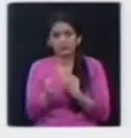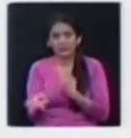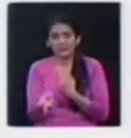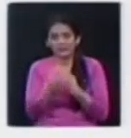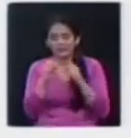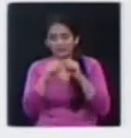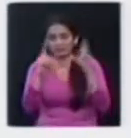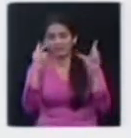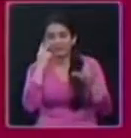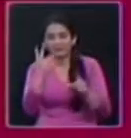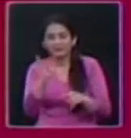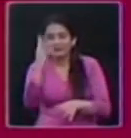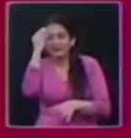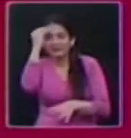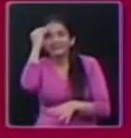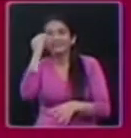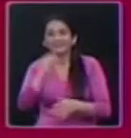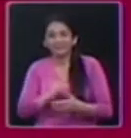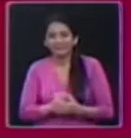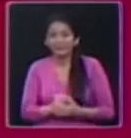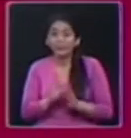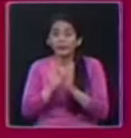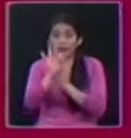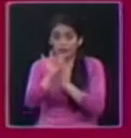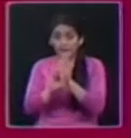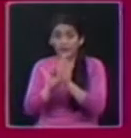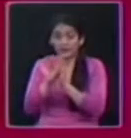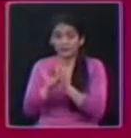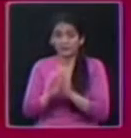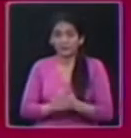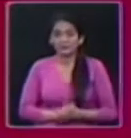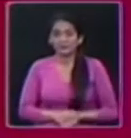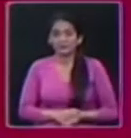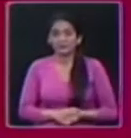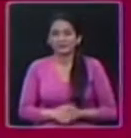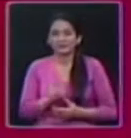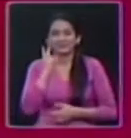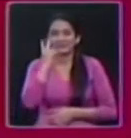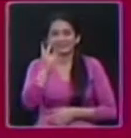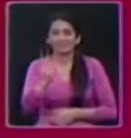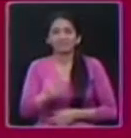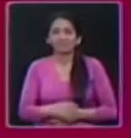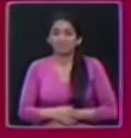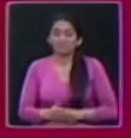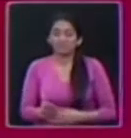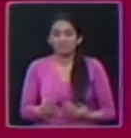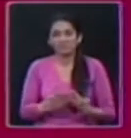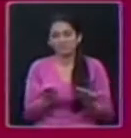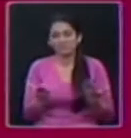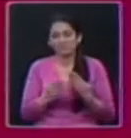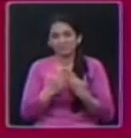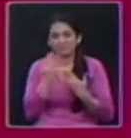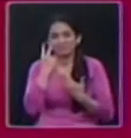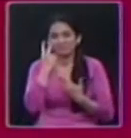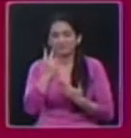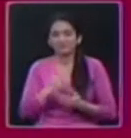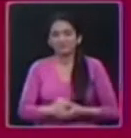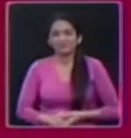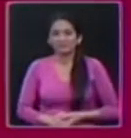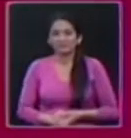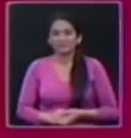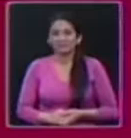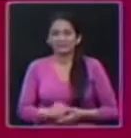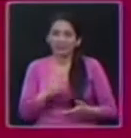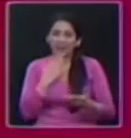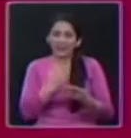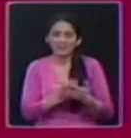esta página web y también en nuestra página de Facebook. Ya. Ahí la teníamos en pantalla para que la puedan conocer un poquito más nuestros amigos televidentes. Andrea,